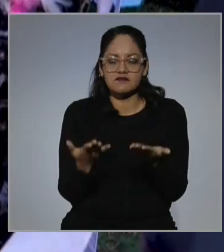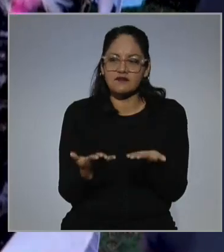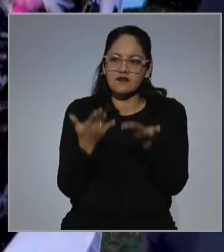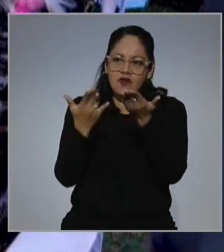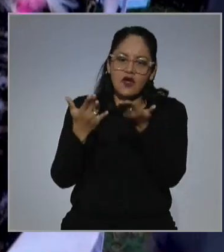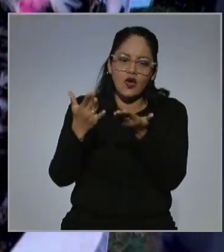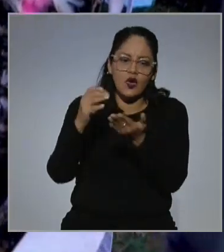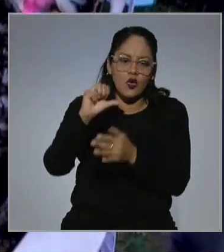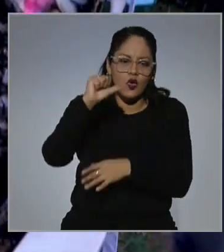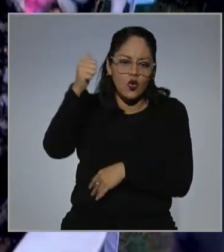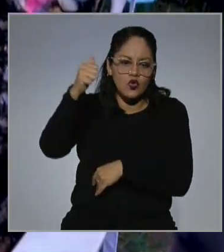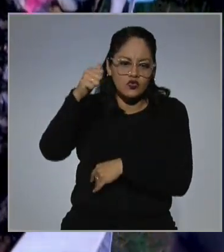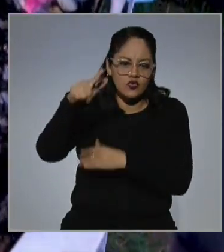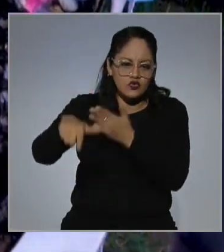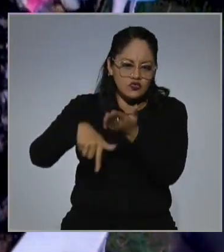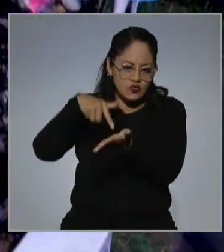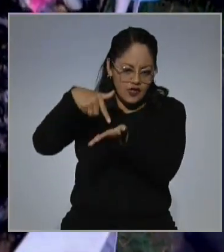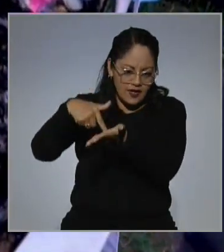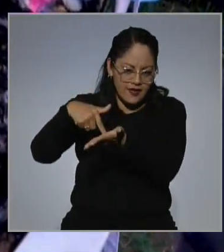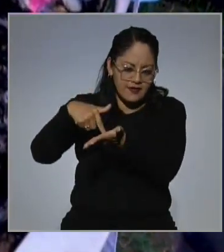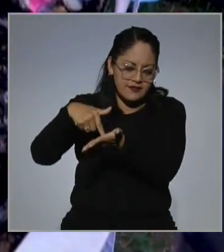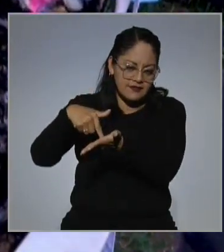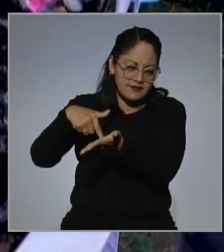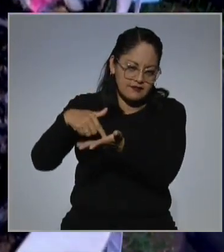otros espacios